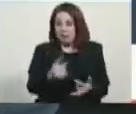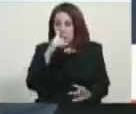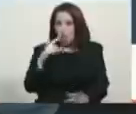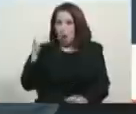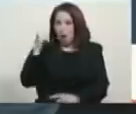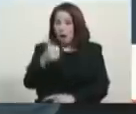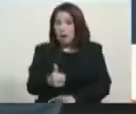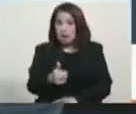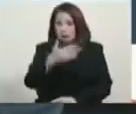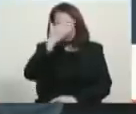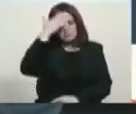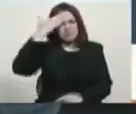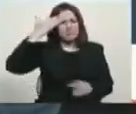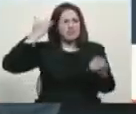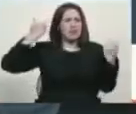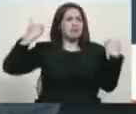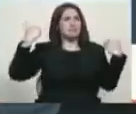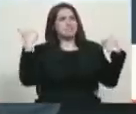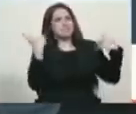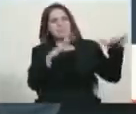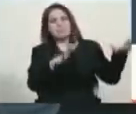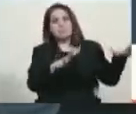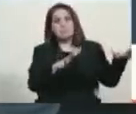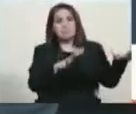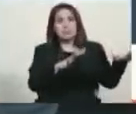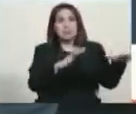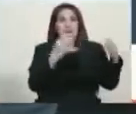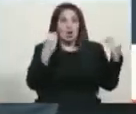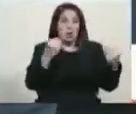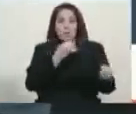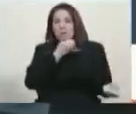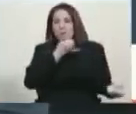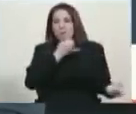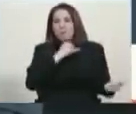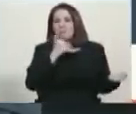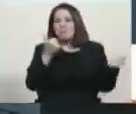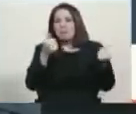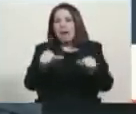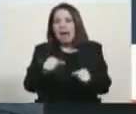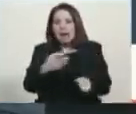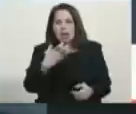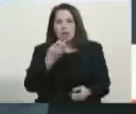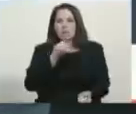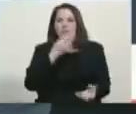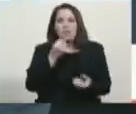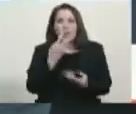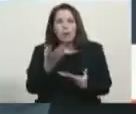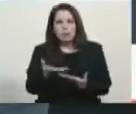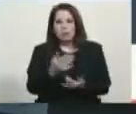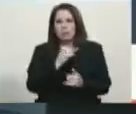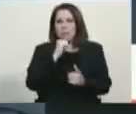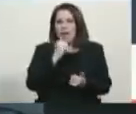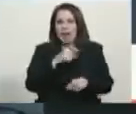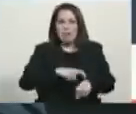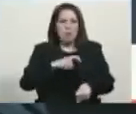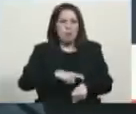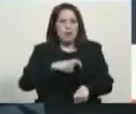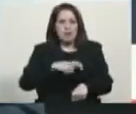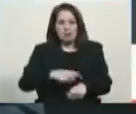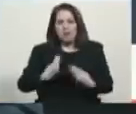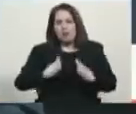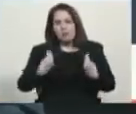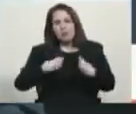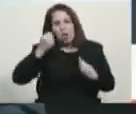pasen serán olvidados, quedarán como un mal cuento de un mal momento que vivieron nuestros